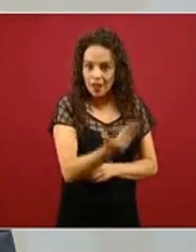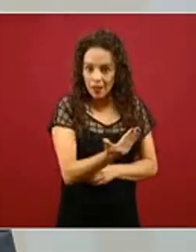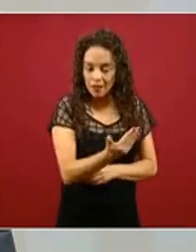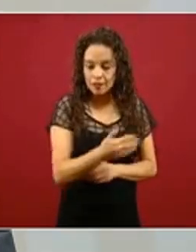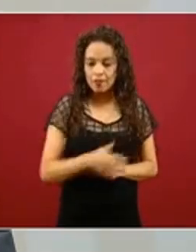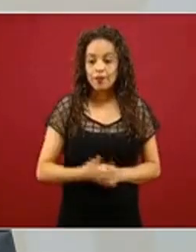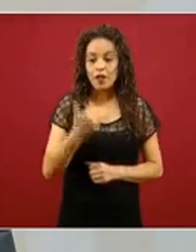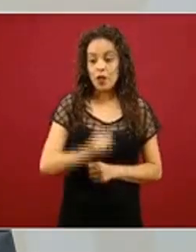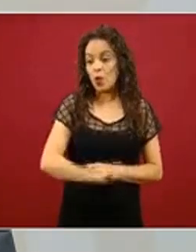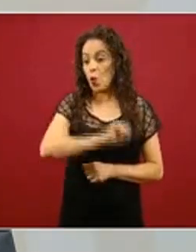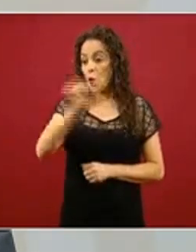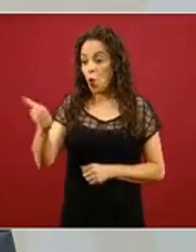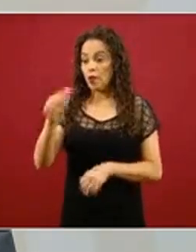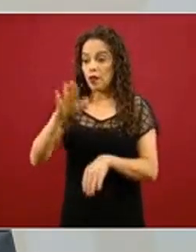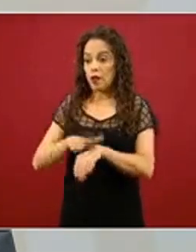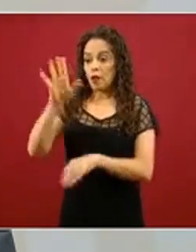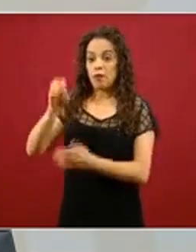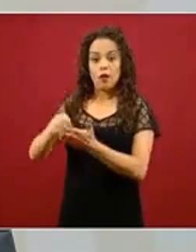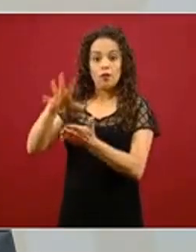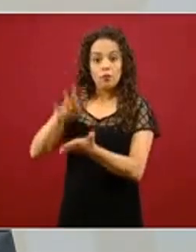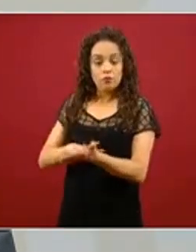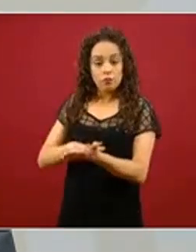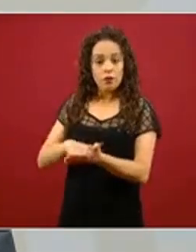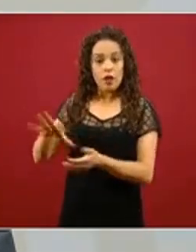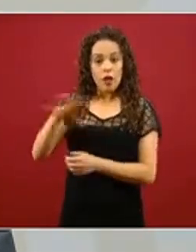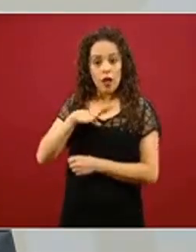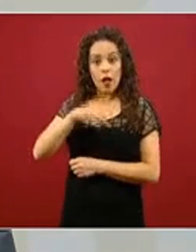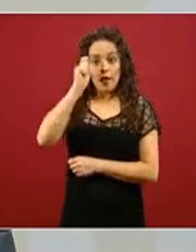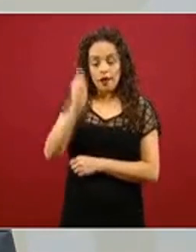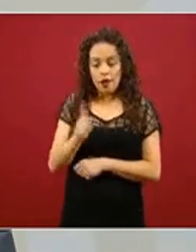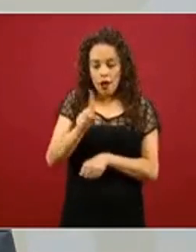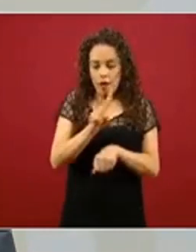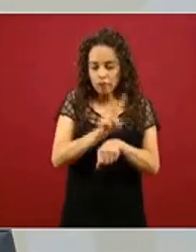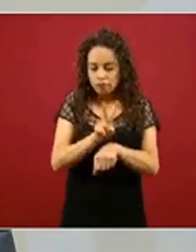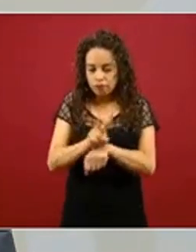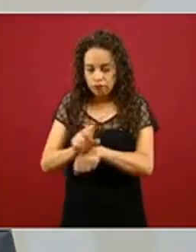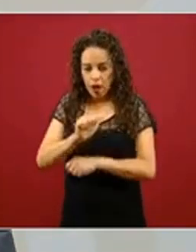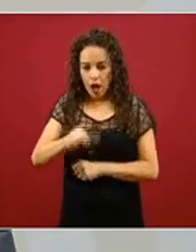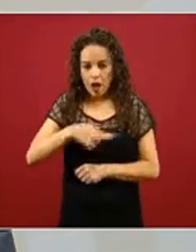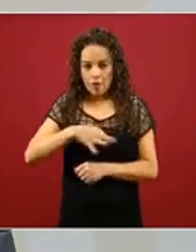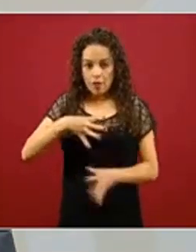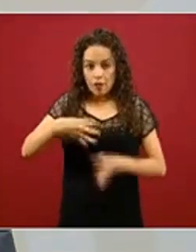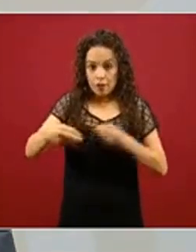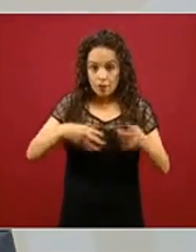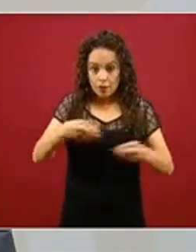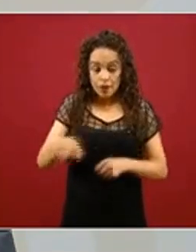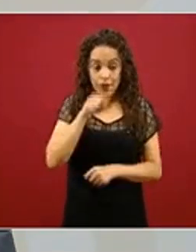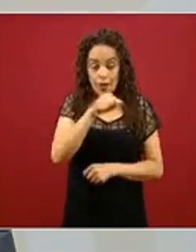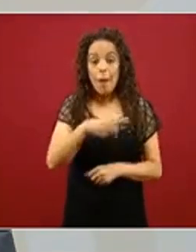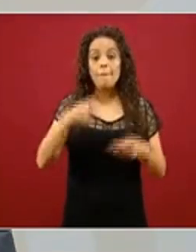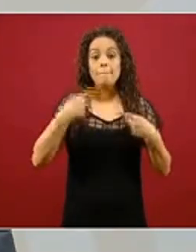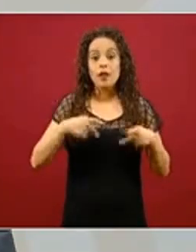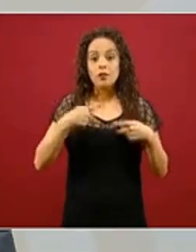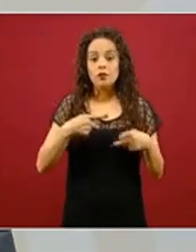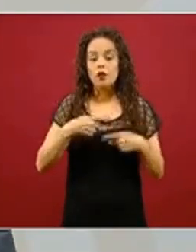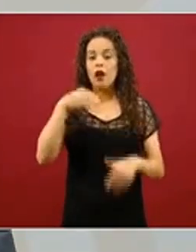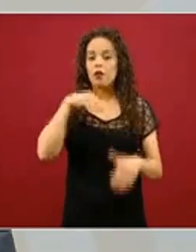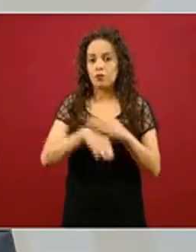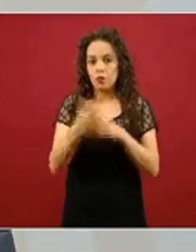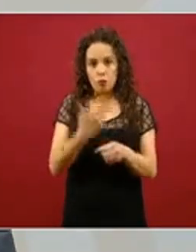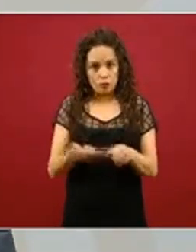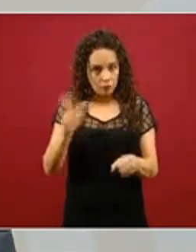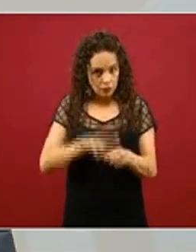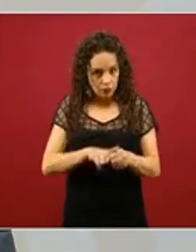personas que tenemos registradas, dado el enfoque de la vigilancia epidemiológica, son personas que estuvieron hospitalizadas. No